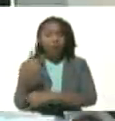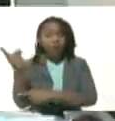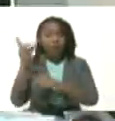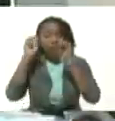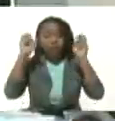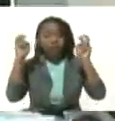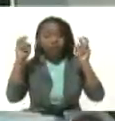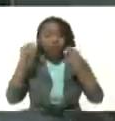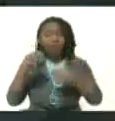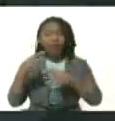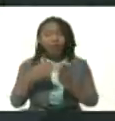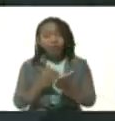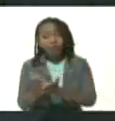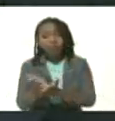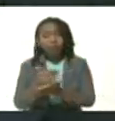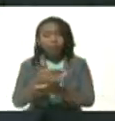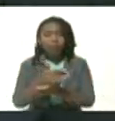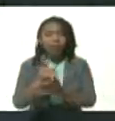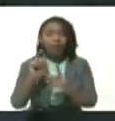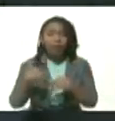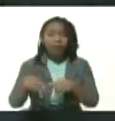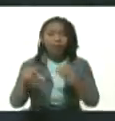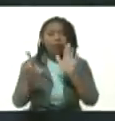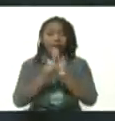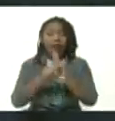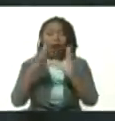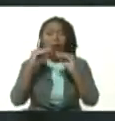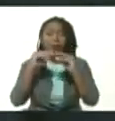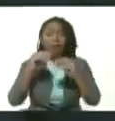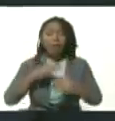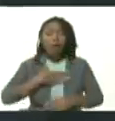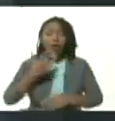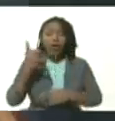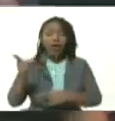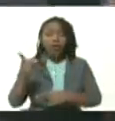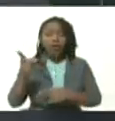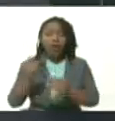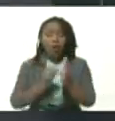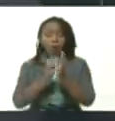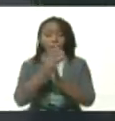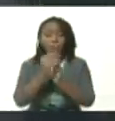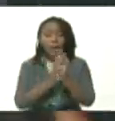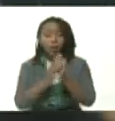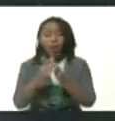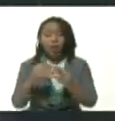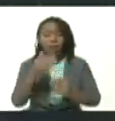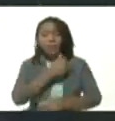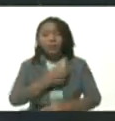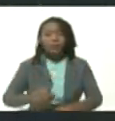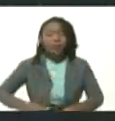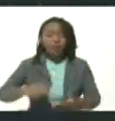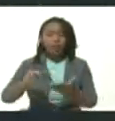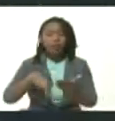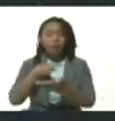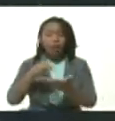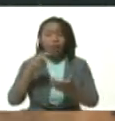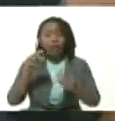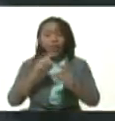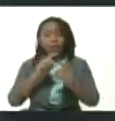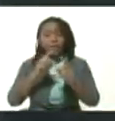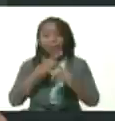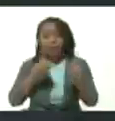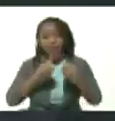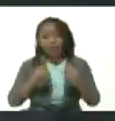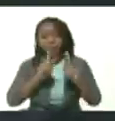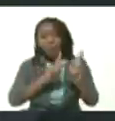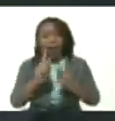elemento transversal en esta ley, que nos habla de la posibilidad de que los emprendedores y el Ejecutivo Nacional y los diferentes planes y proyectos